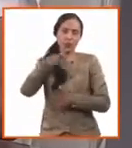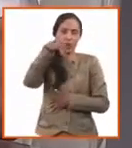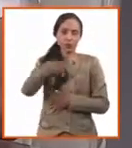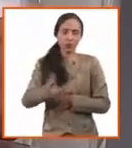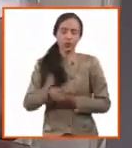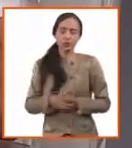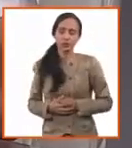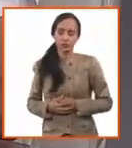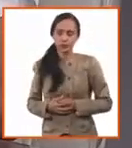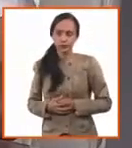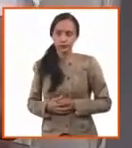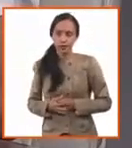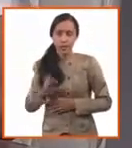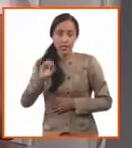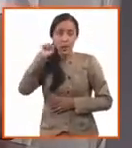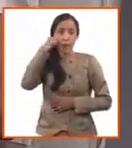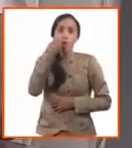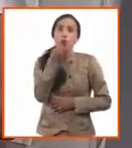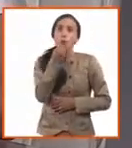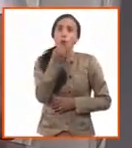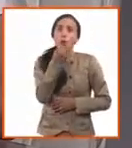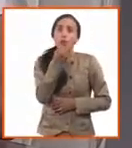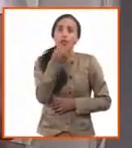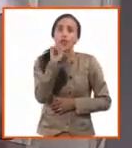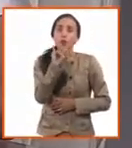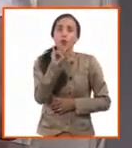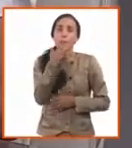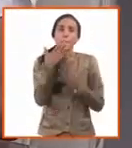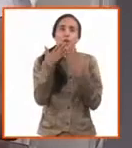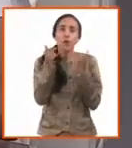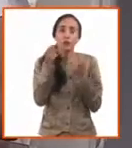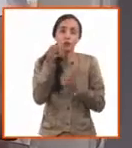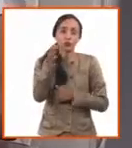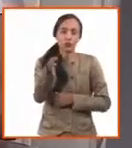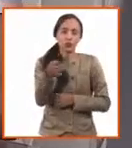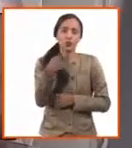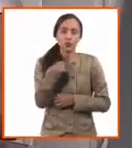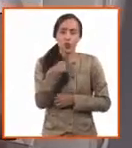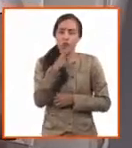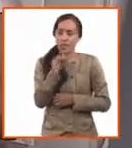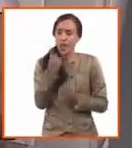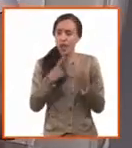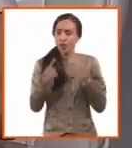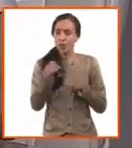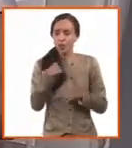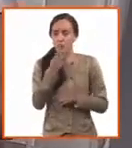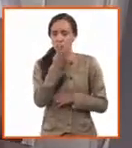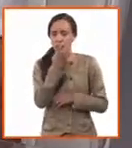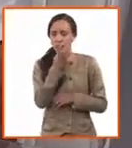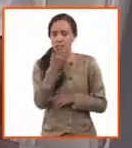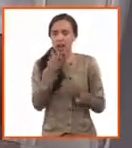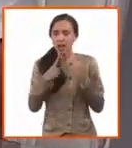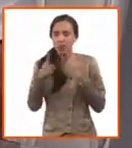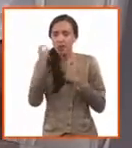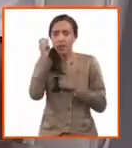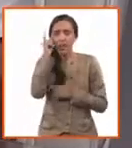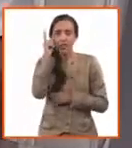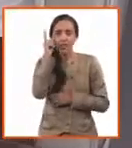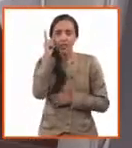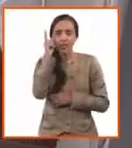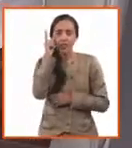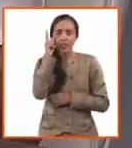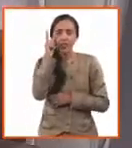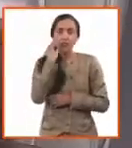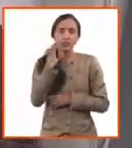memoria ilumina puede que es capaz de iluminar el futuro y yo mencionaría algunos que me parece que algunas de esas ideas que dicen